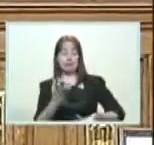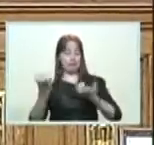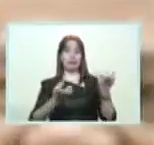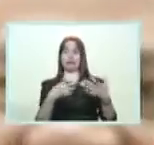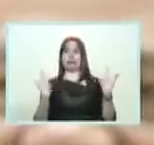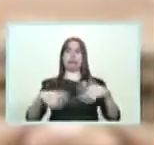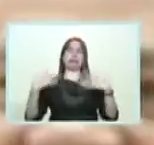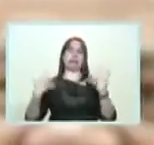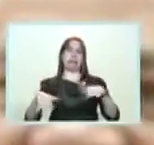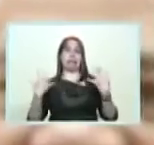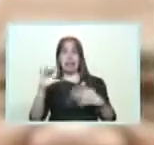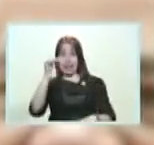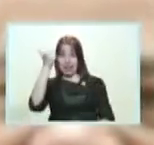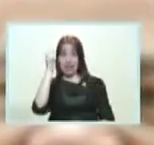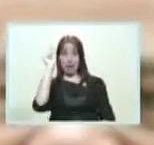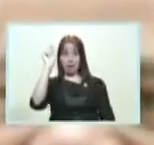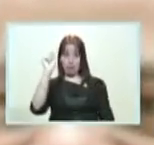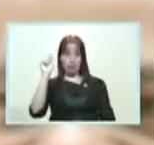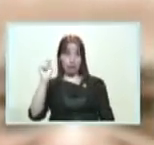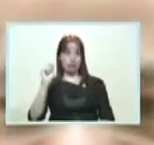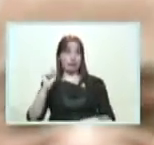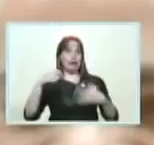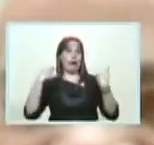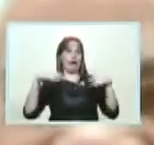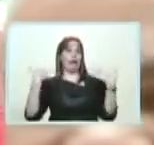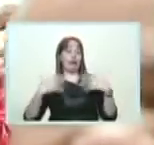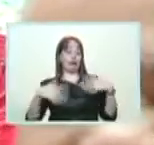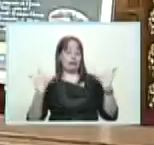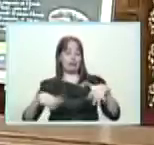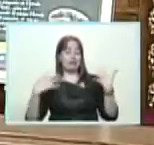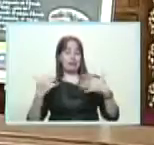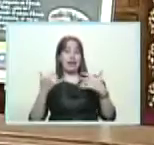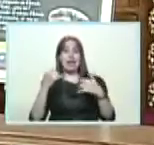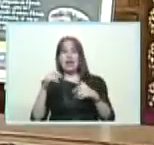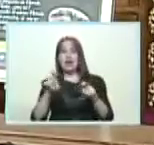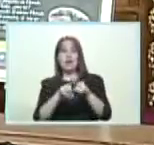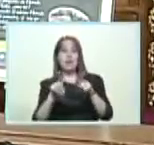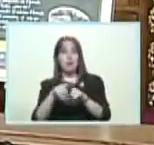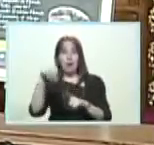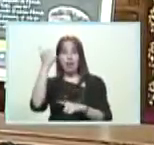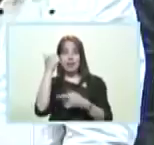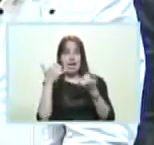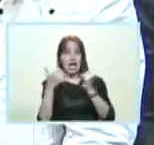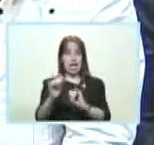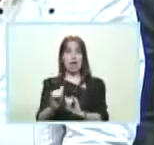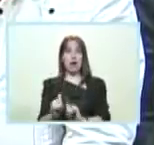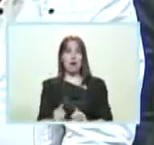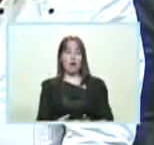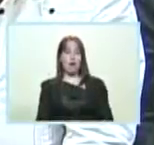Si son 10 puntos, pueden ser 10 muchachos.